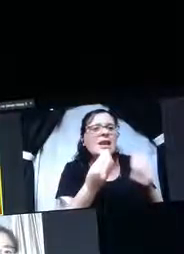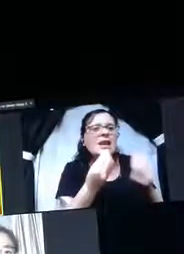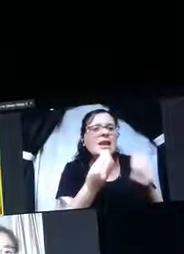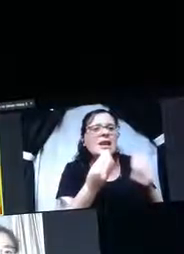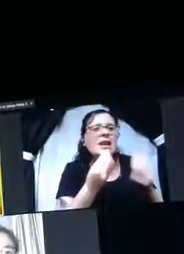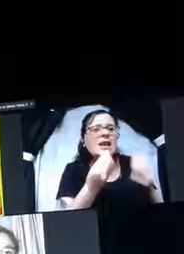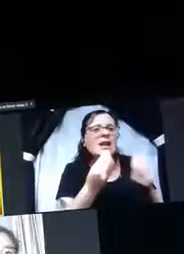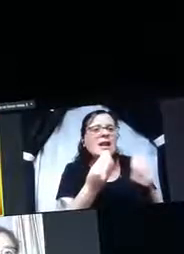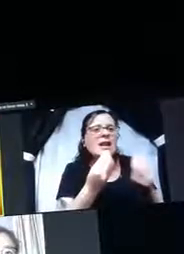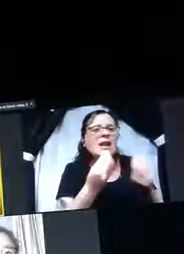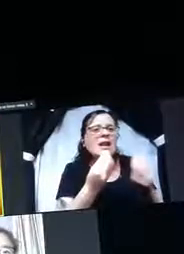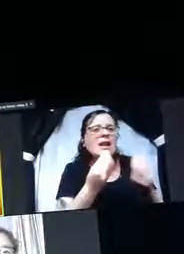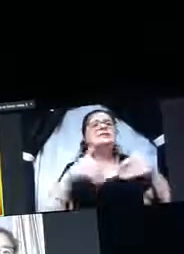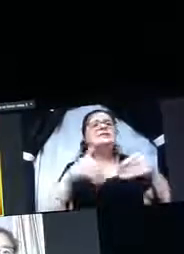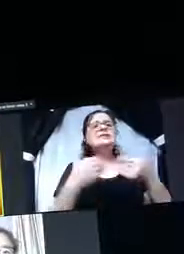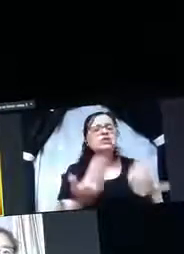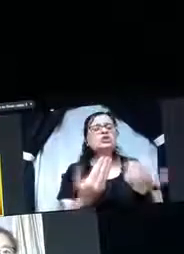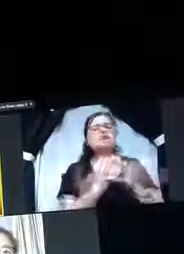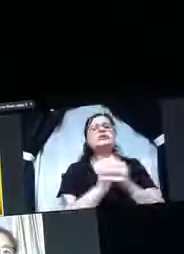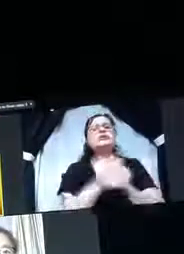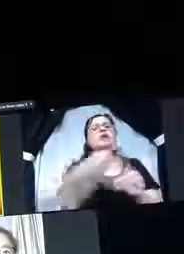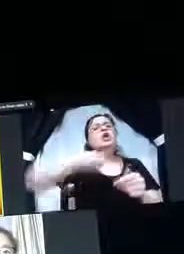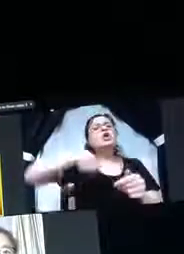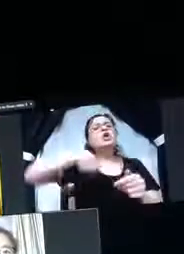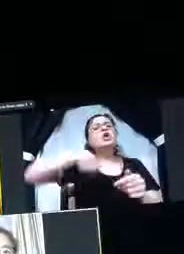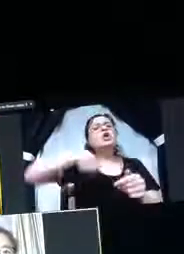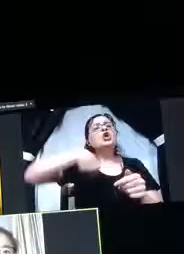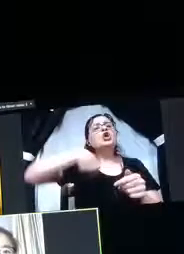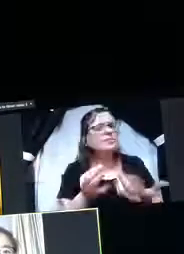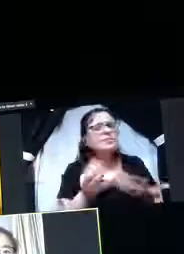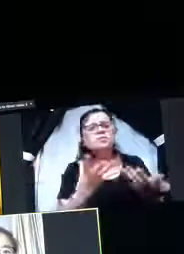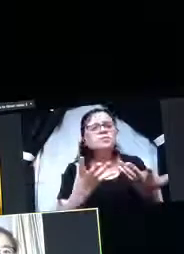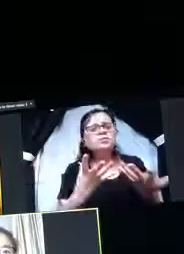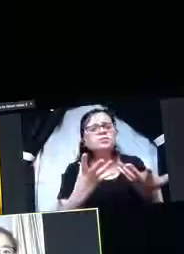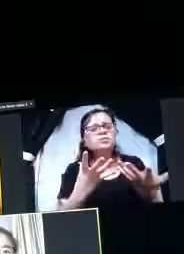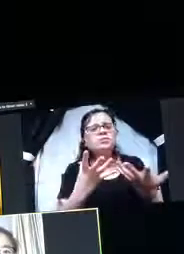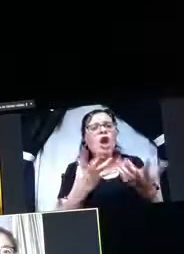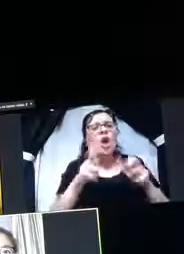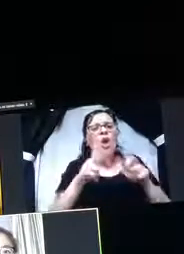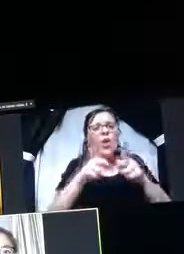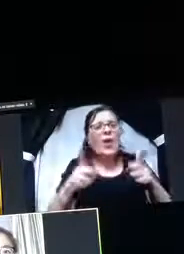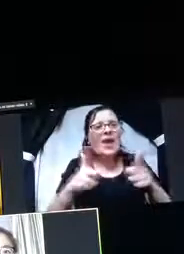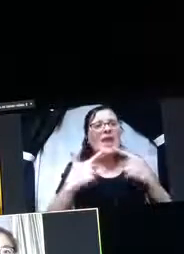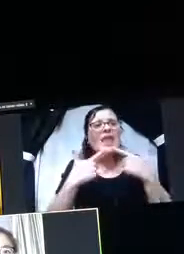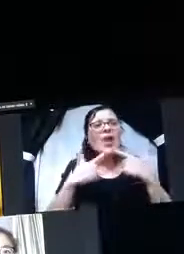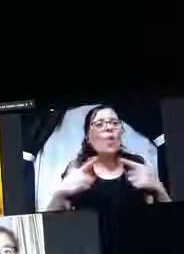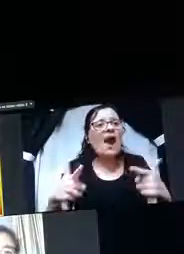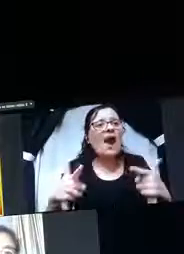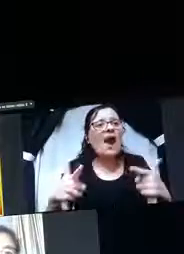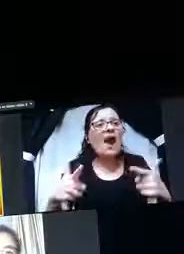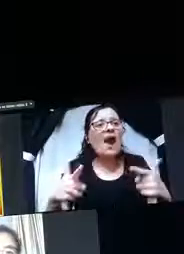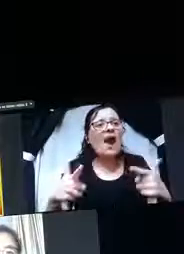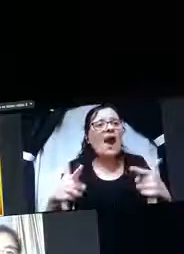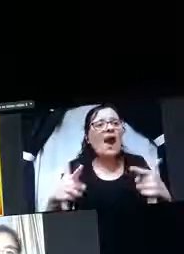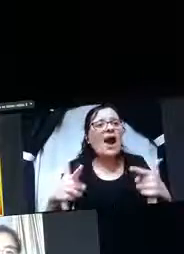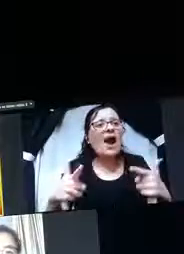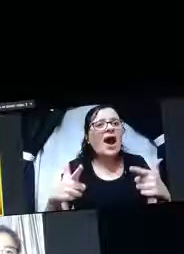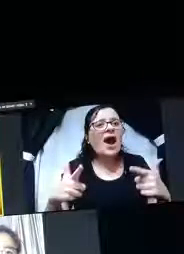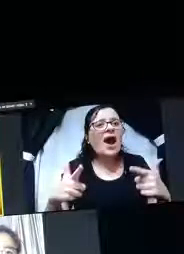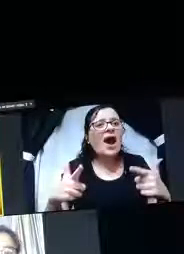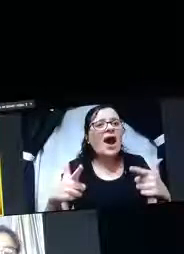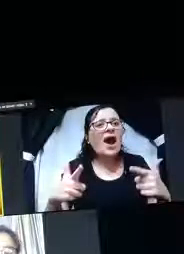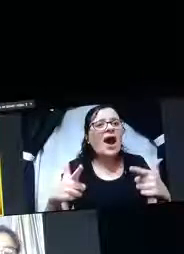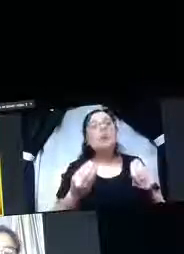de primaria del lenguaje, ¿sí? Totalmente. Entonces, también hay un montón de cuestiones que tenemos